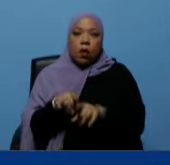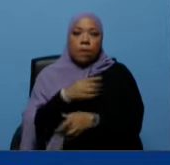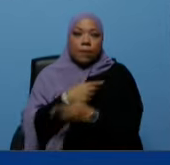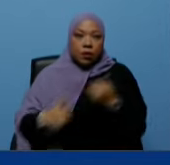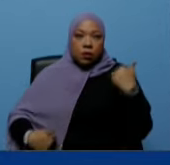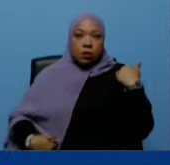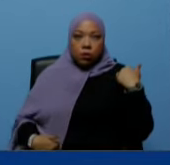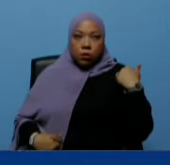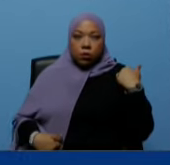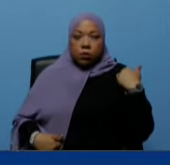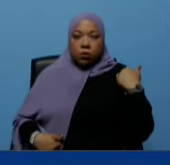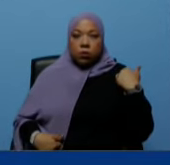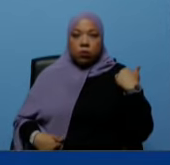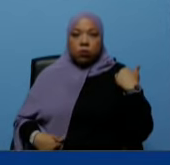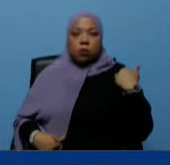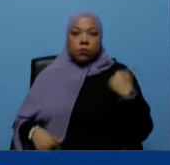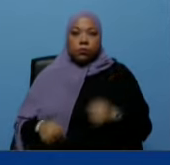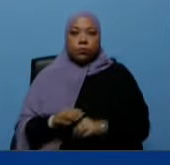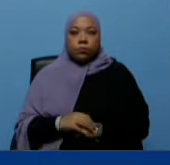que